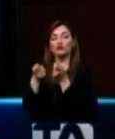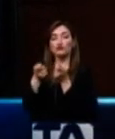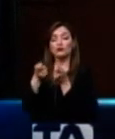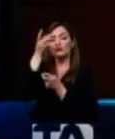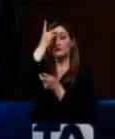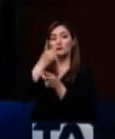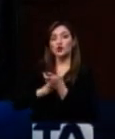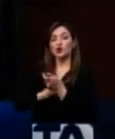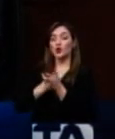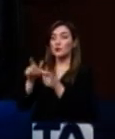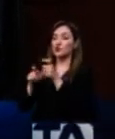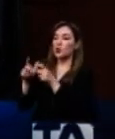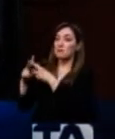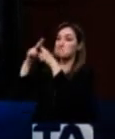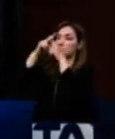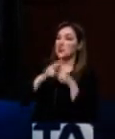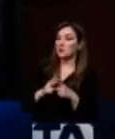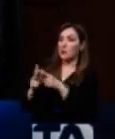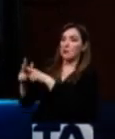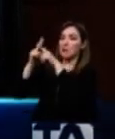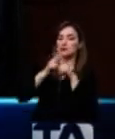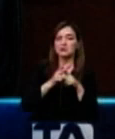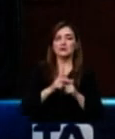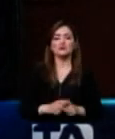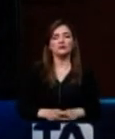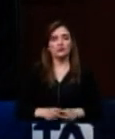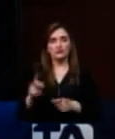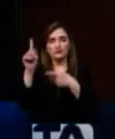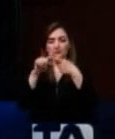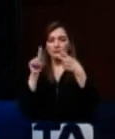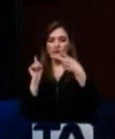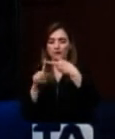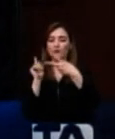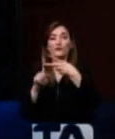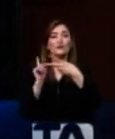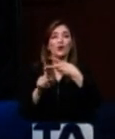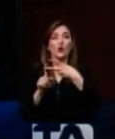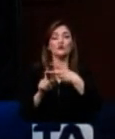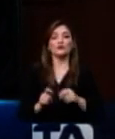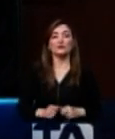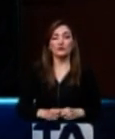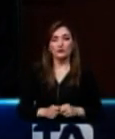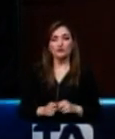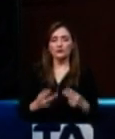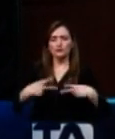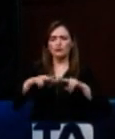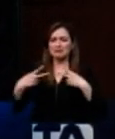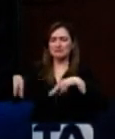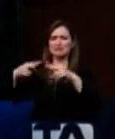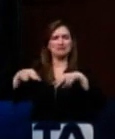de sus componentes en segundo lugar un conjunto de rubros